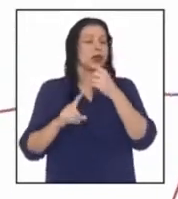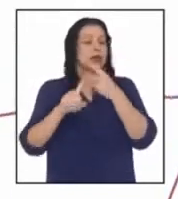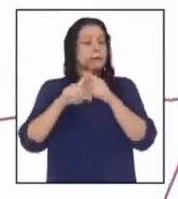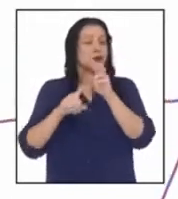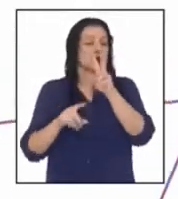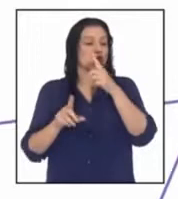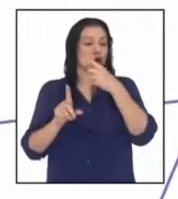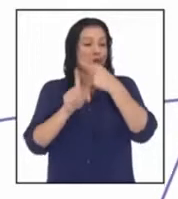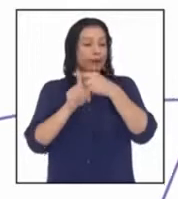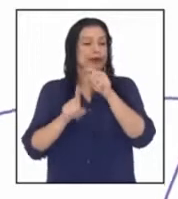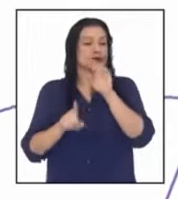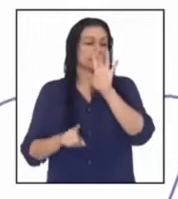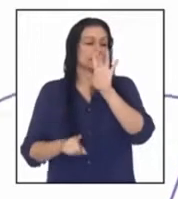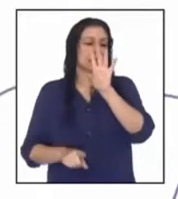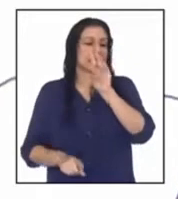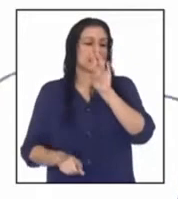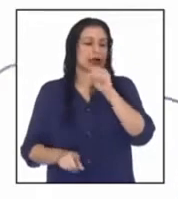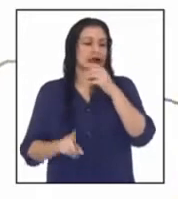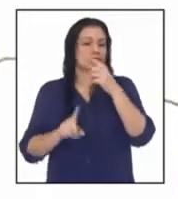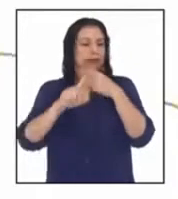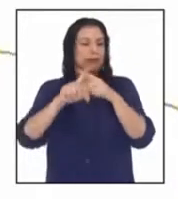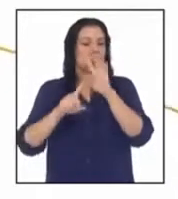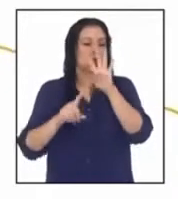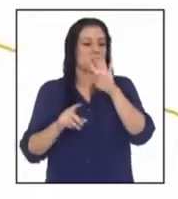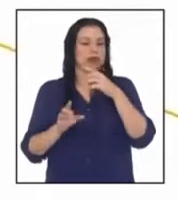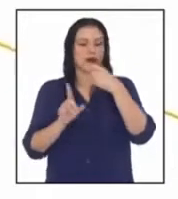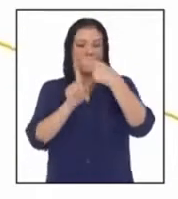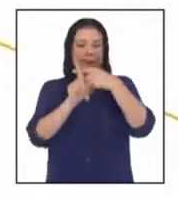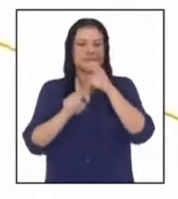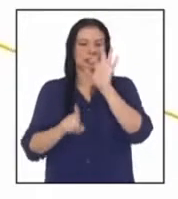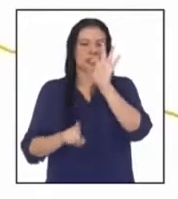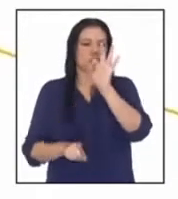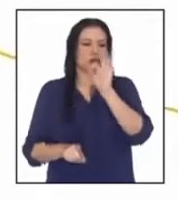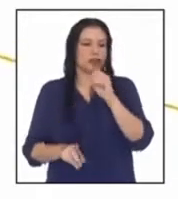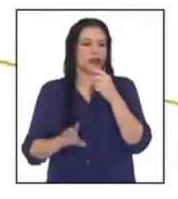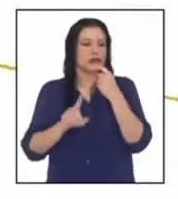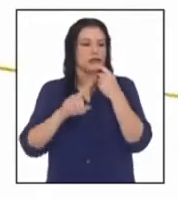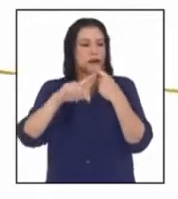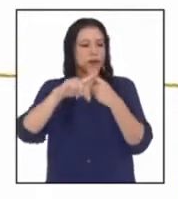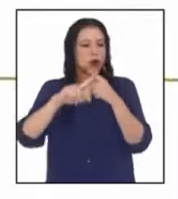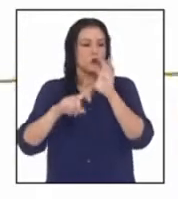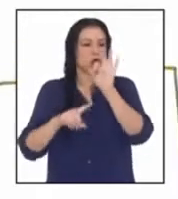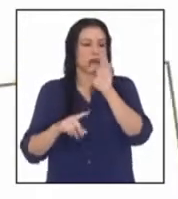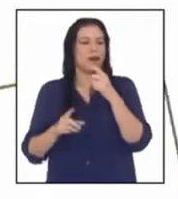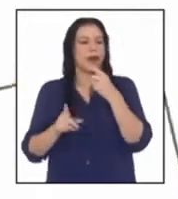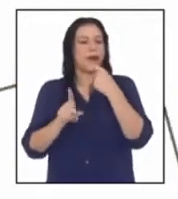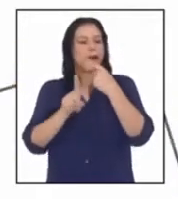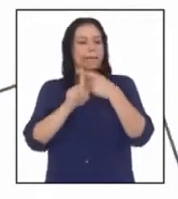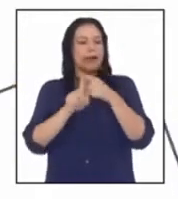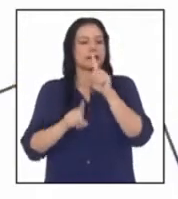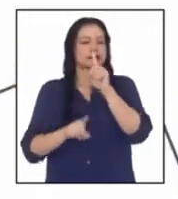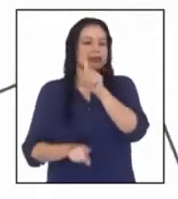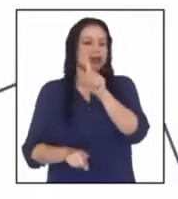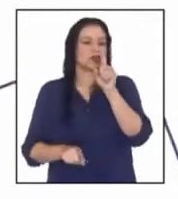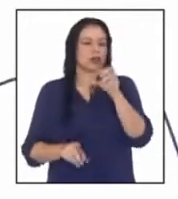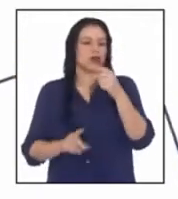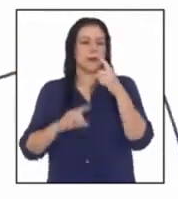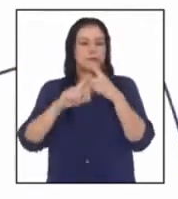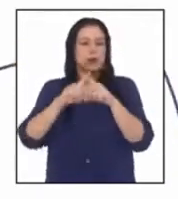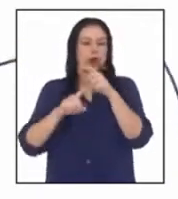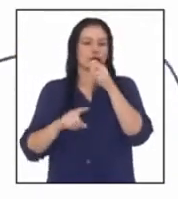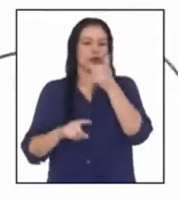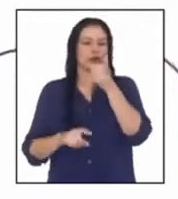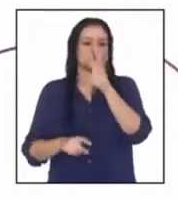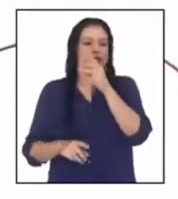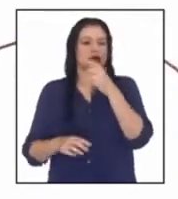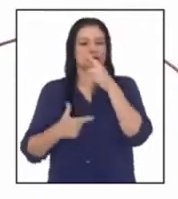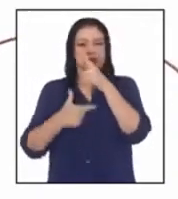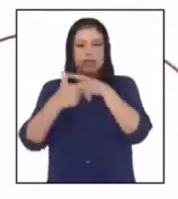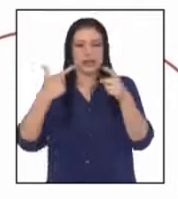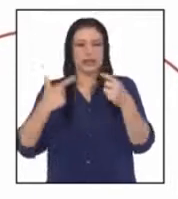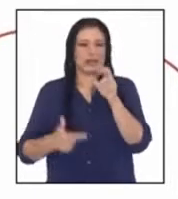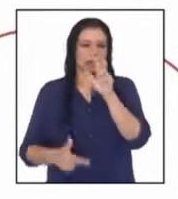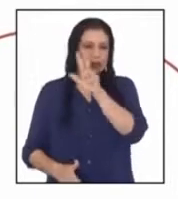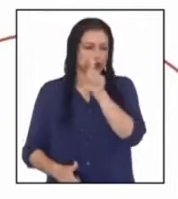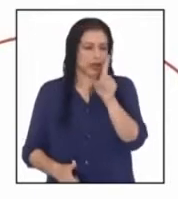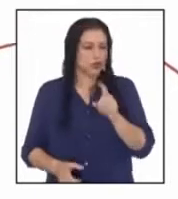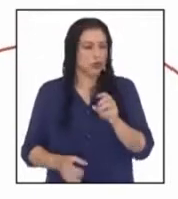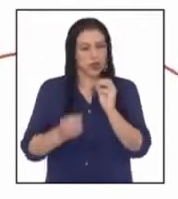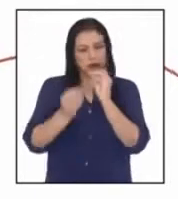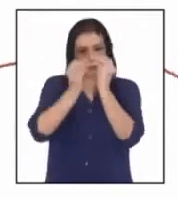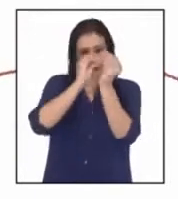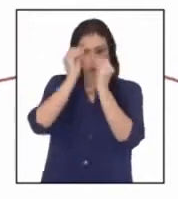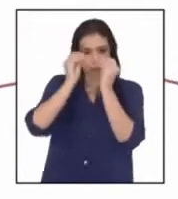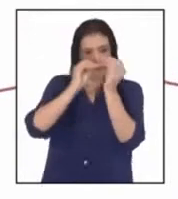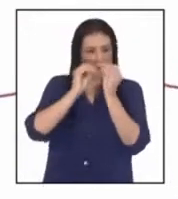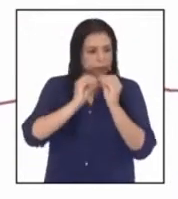más 70 por 4 más 90 por 9 más 110 por 16, todo entre 31. Al